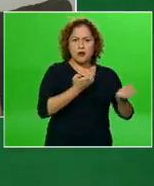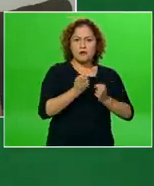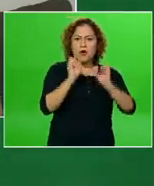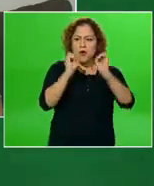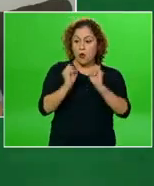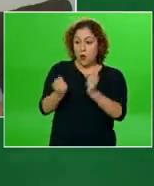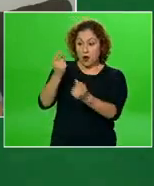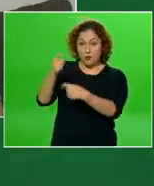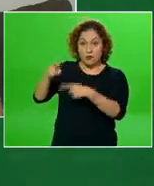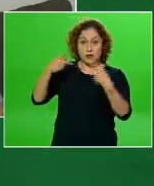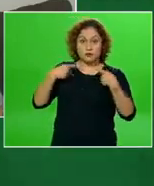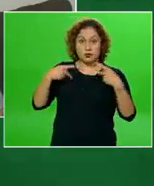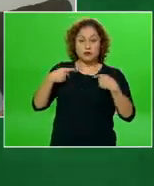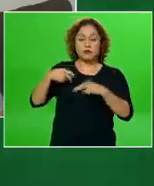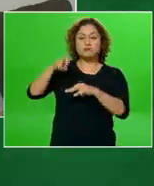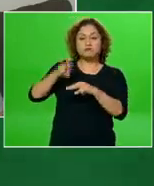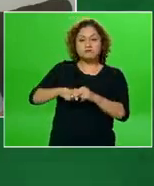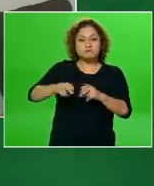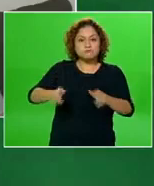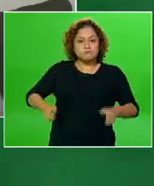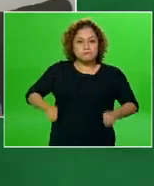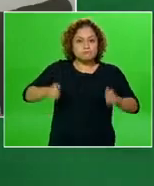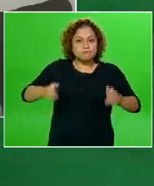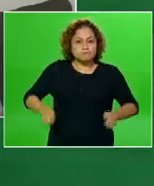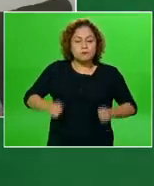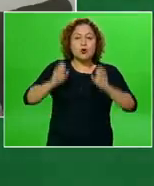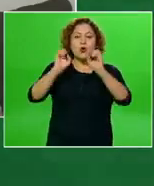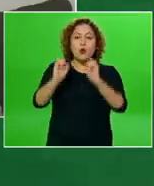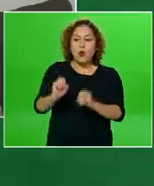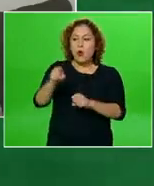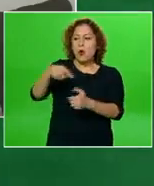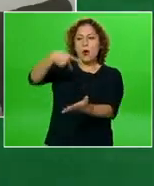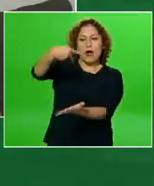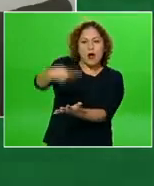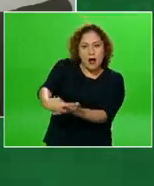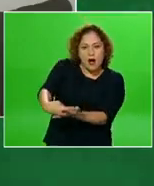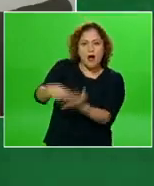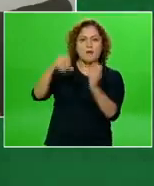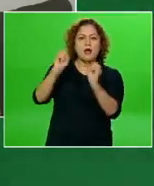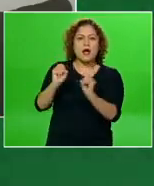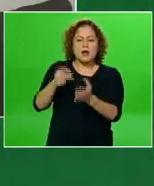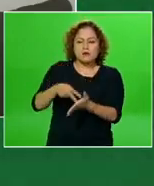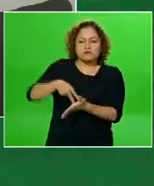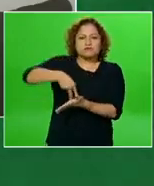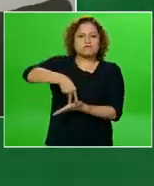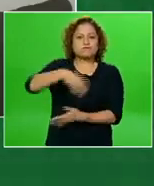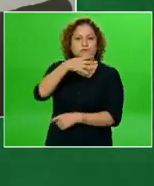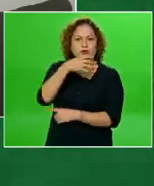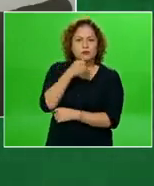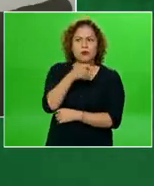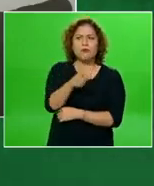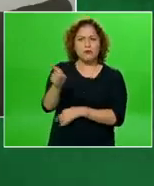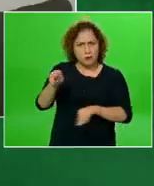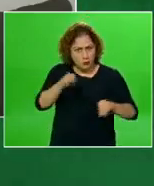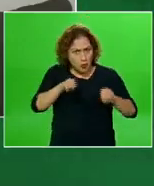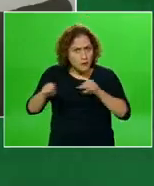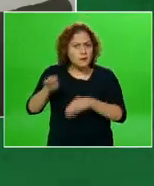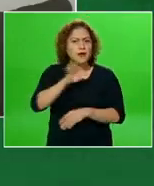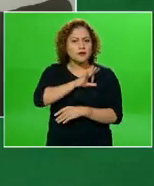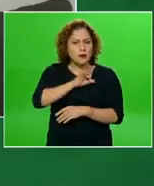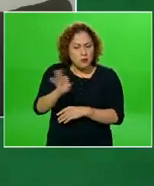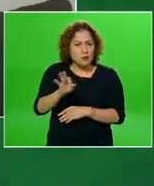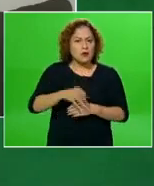una silla de ruedas y no pueden ponerse de pie también se puede realizar el movimiento y siempre